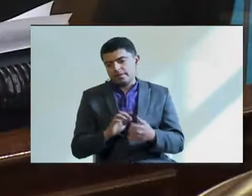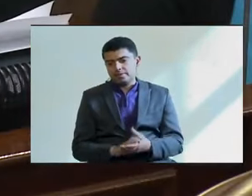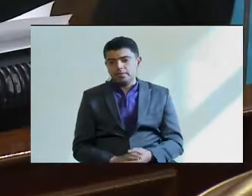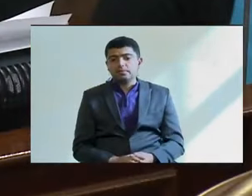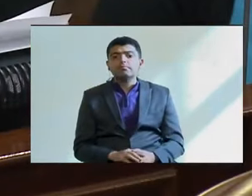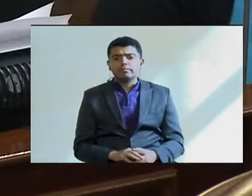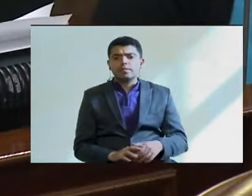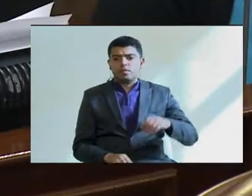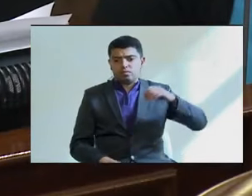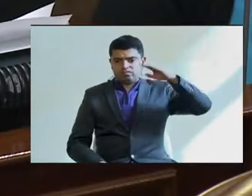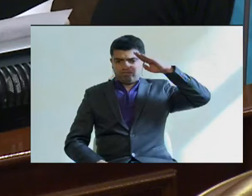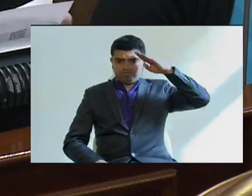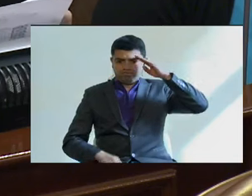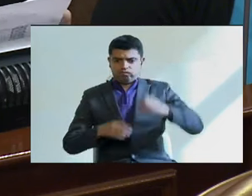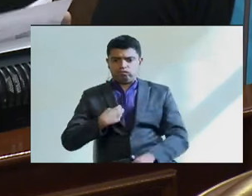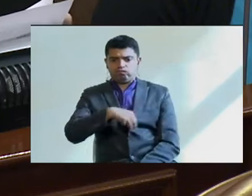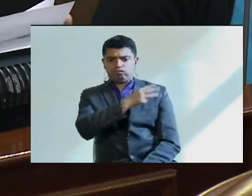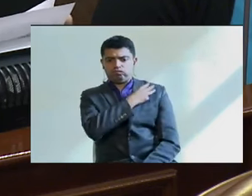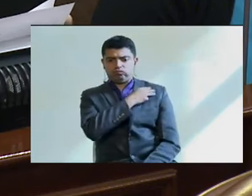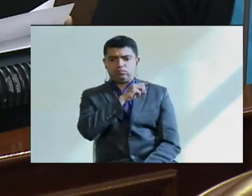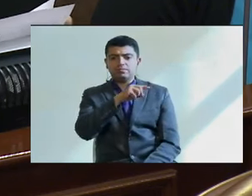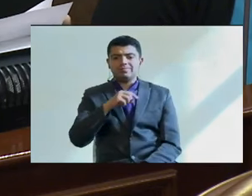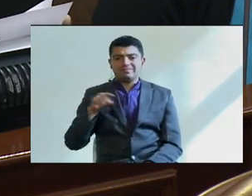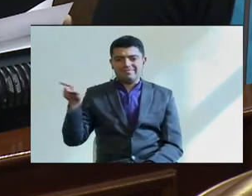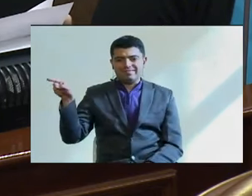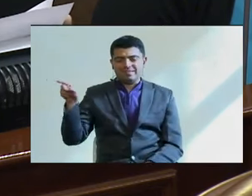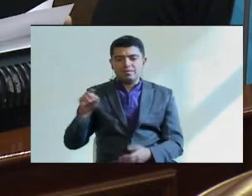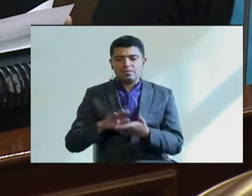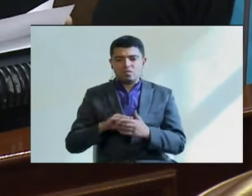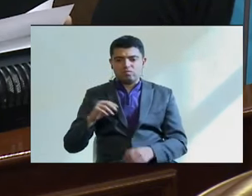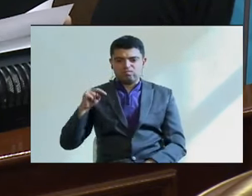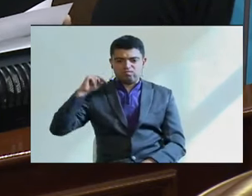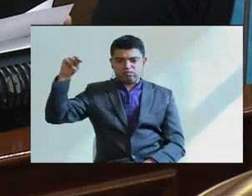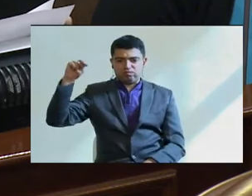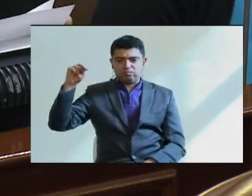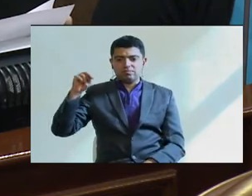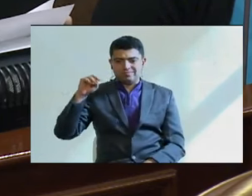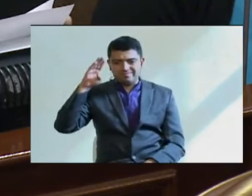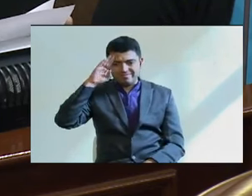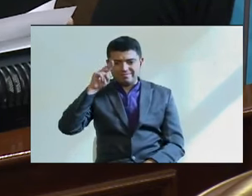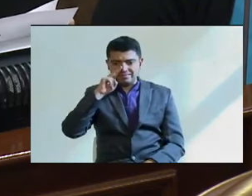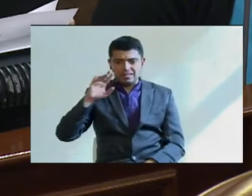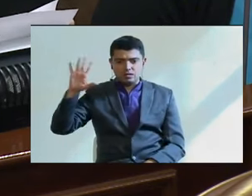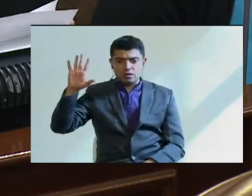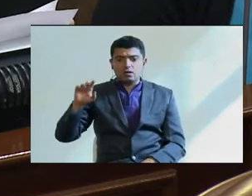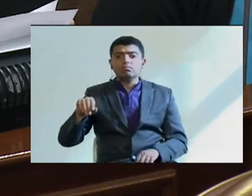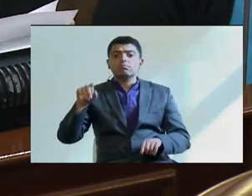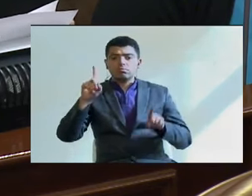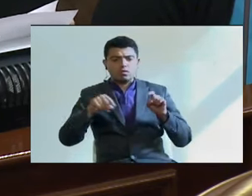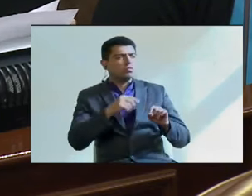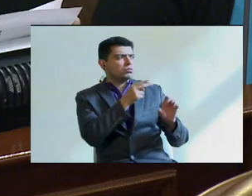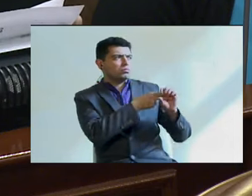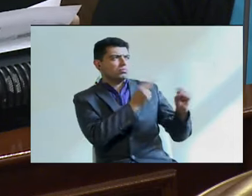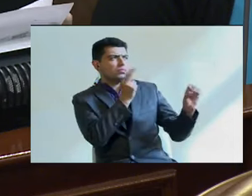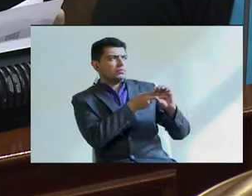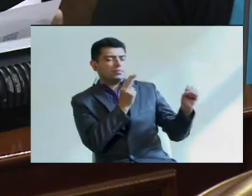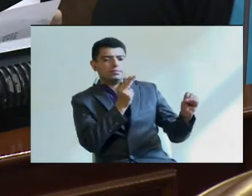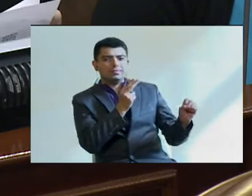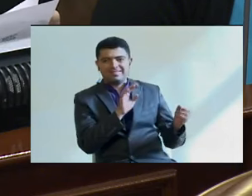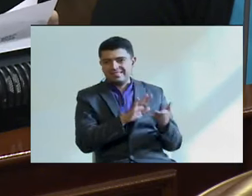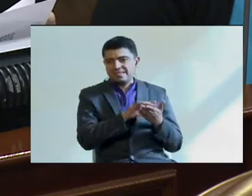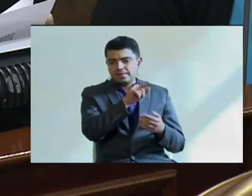Policía Nacional para acceder a la asignación de retiro conformidad a las causales del